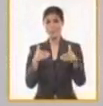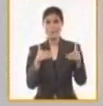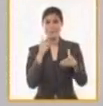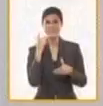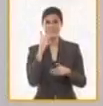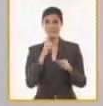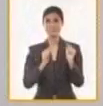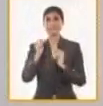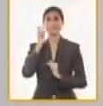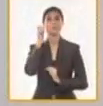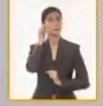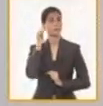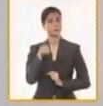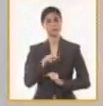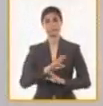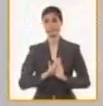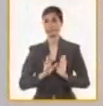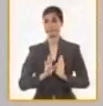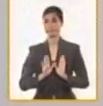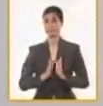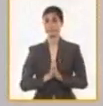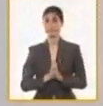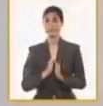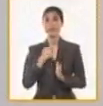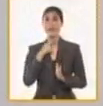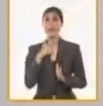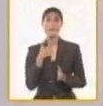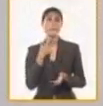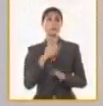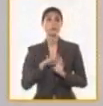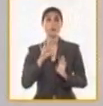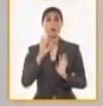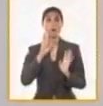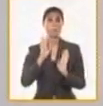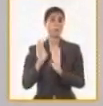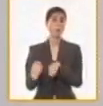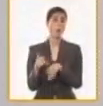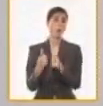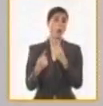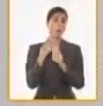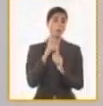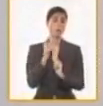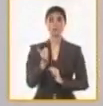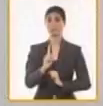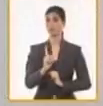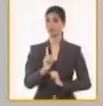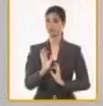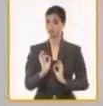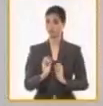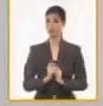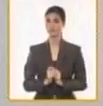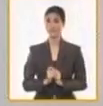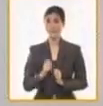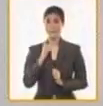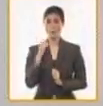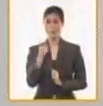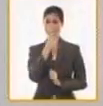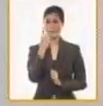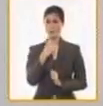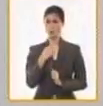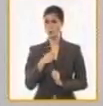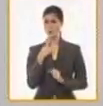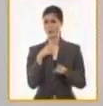mujer. No podemos dejarlo a un lado ni dejarlo de mencionar. Pero ¿cuál es la importancia? Dices tú, ¿cuál es la importancia? Bueno, en primer lugar,